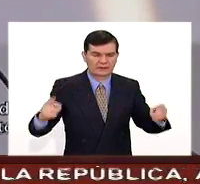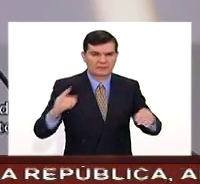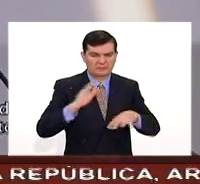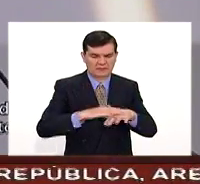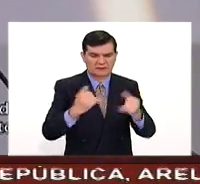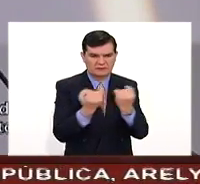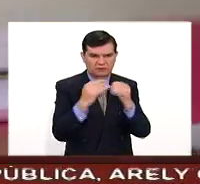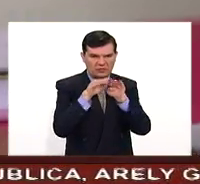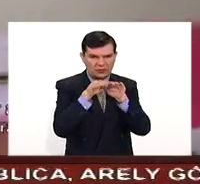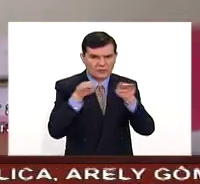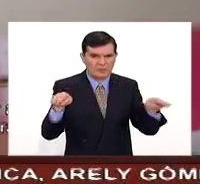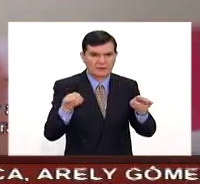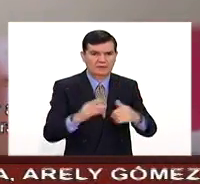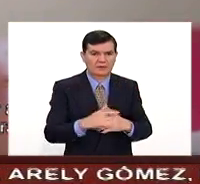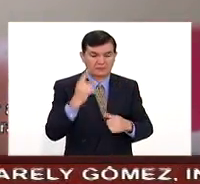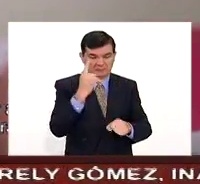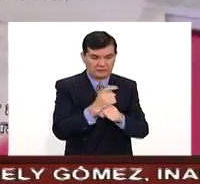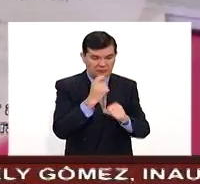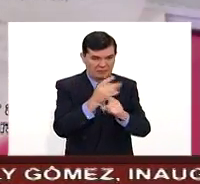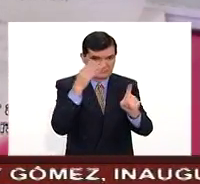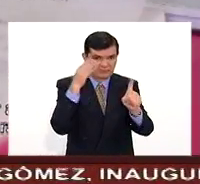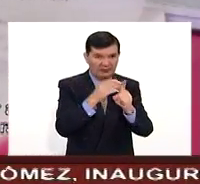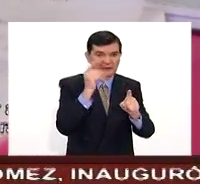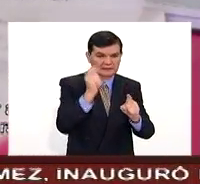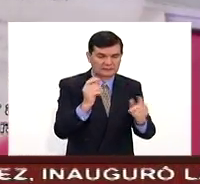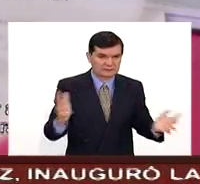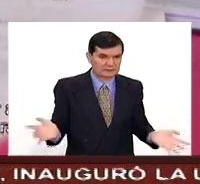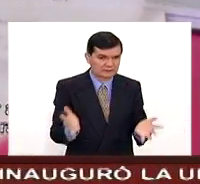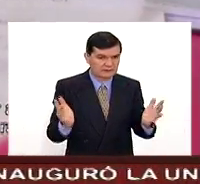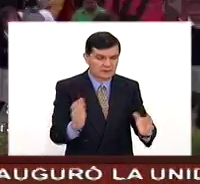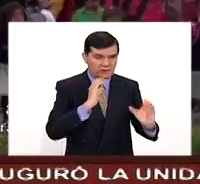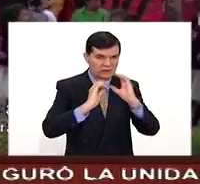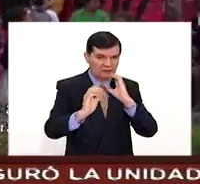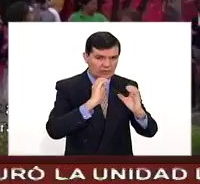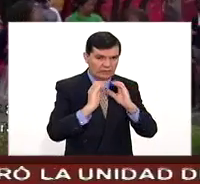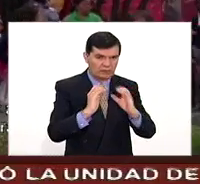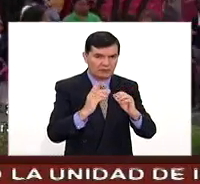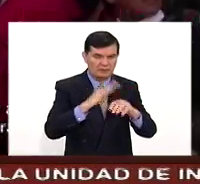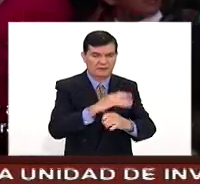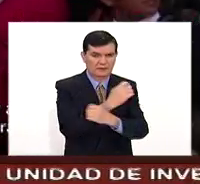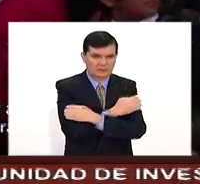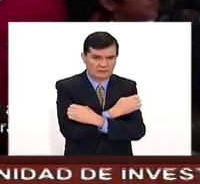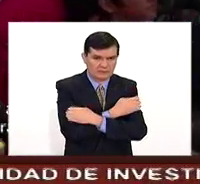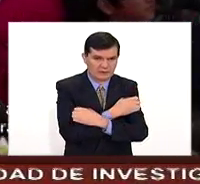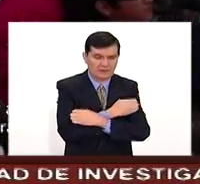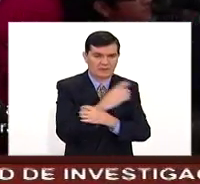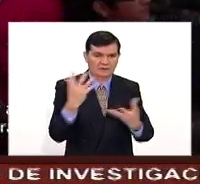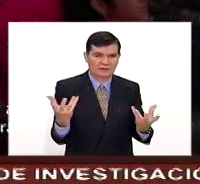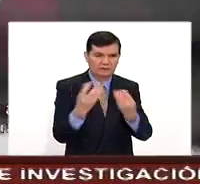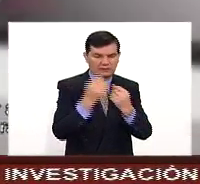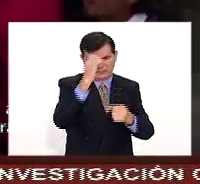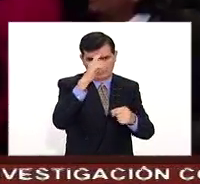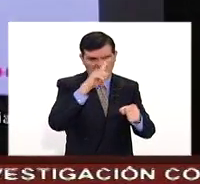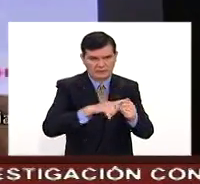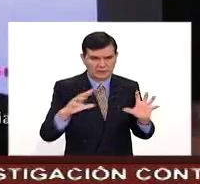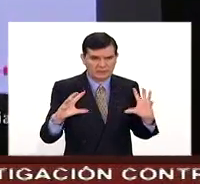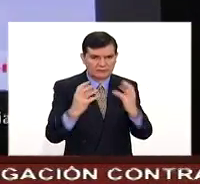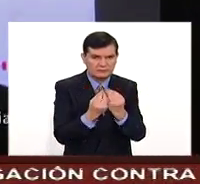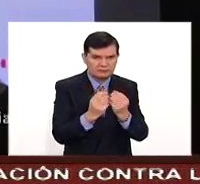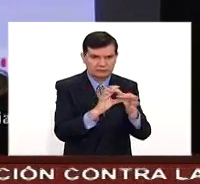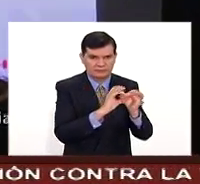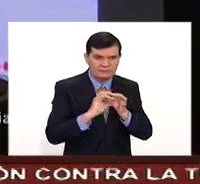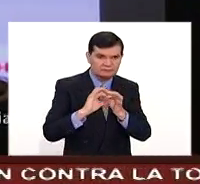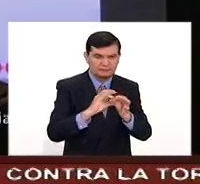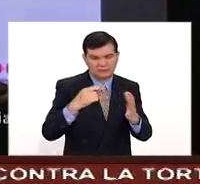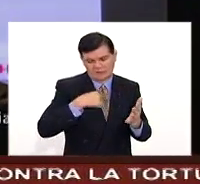más equitativo. Su principal objetivo es impulsar la comunicación, la educación y la interculturalidad. Y yo creo